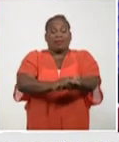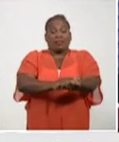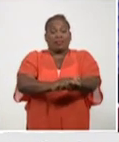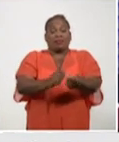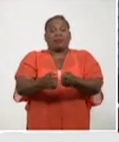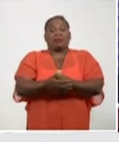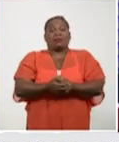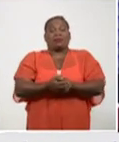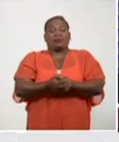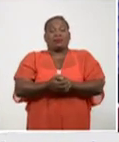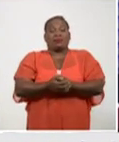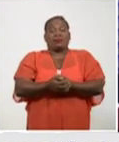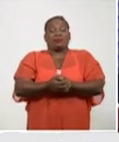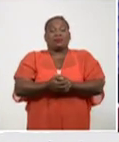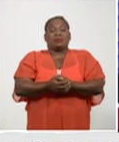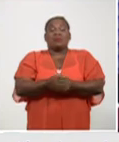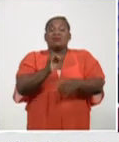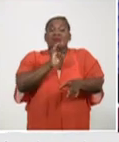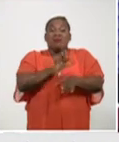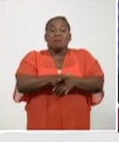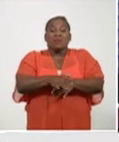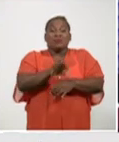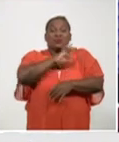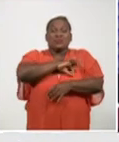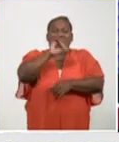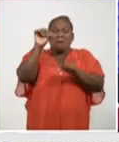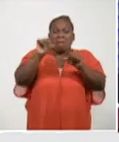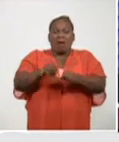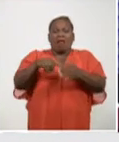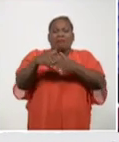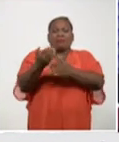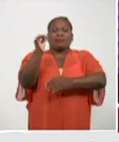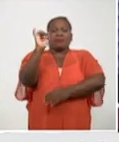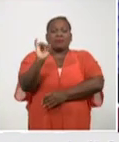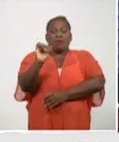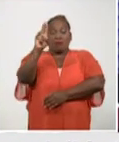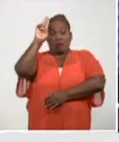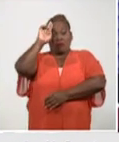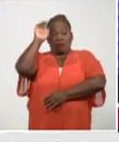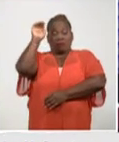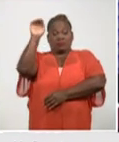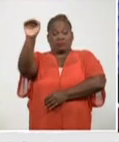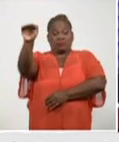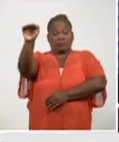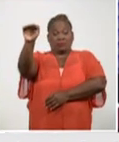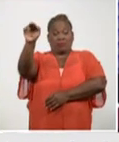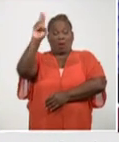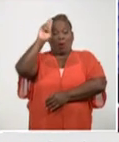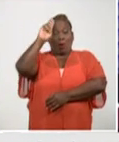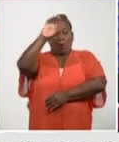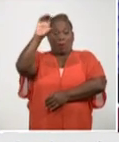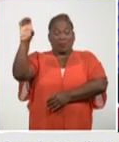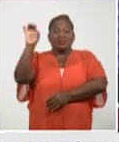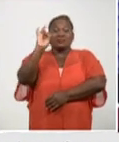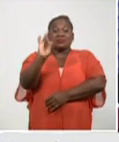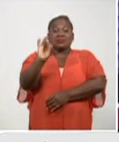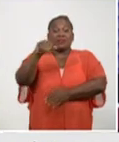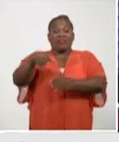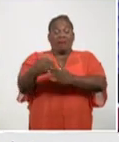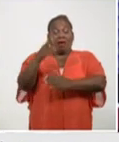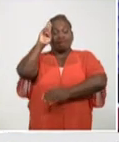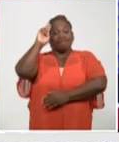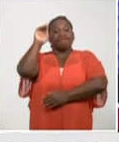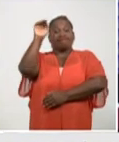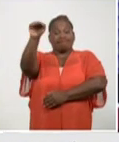con sus síntomas el día 6, estuvo ingresada en el hospital 7 días, tuvo